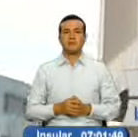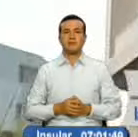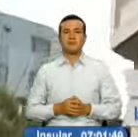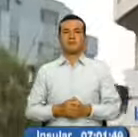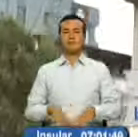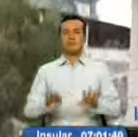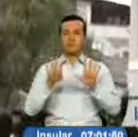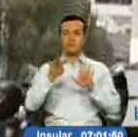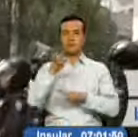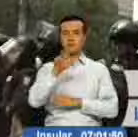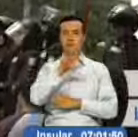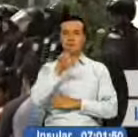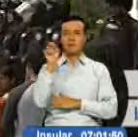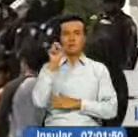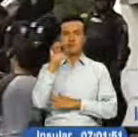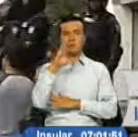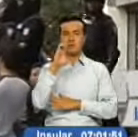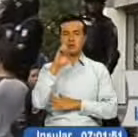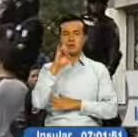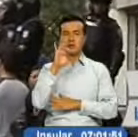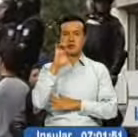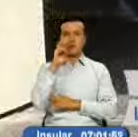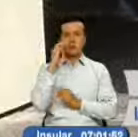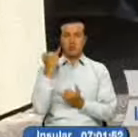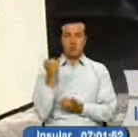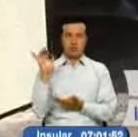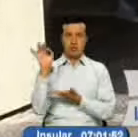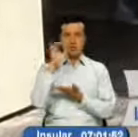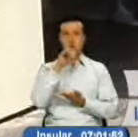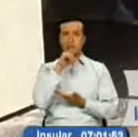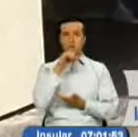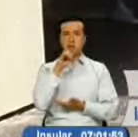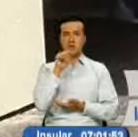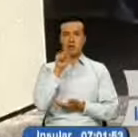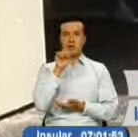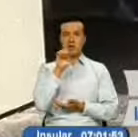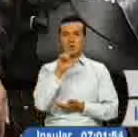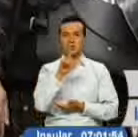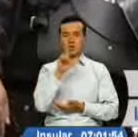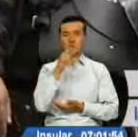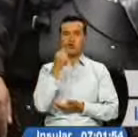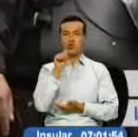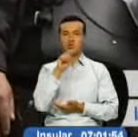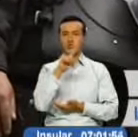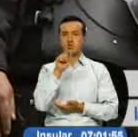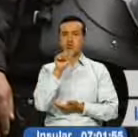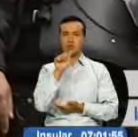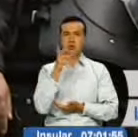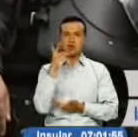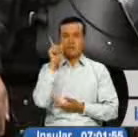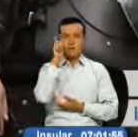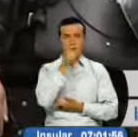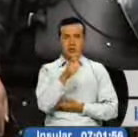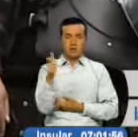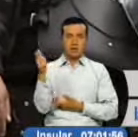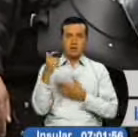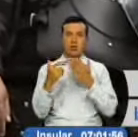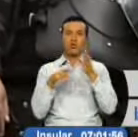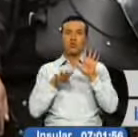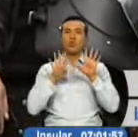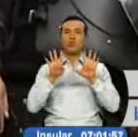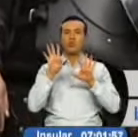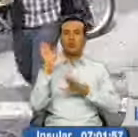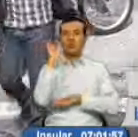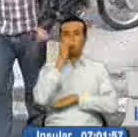Desde las 9:30 en el caso Sedatos, rinde hoy su versión Daniel Alexander González Pérez, en la Fiscalía de la 9 de Octubre